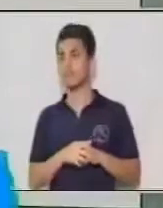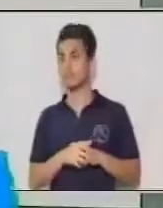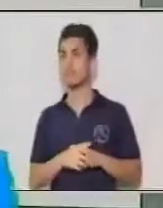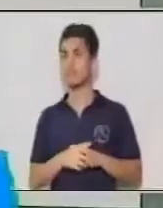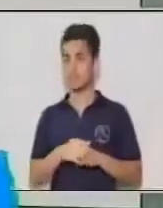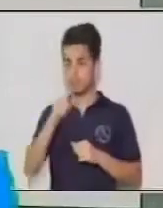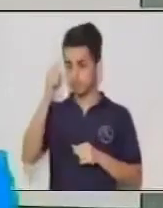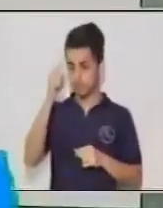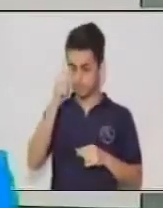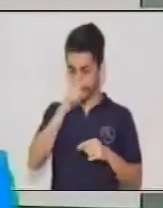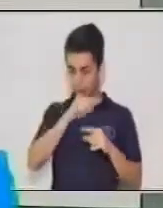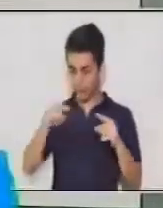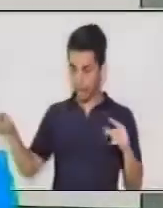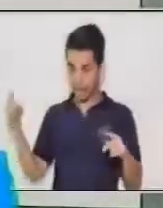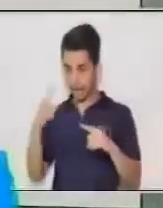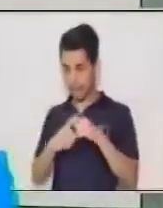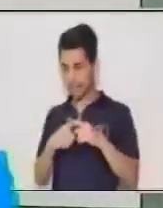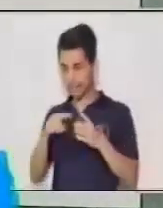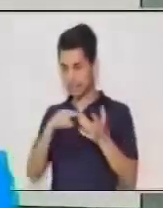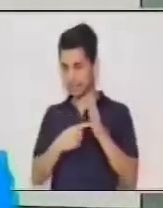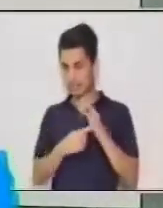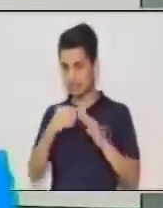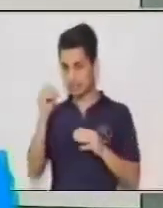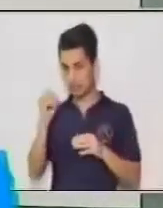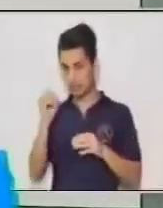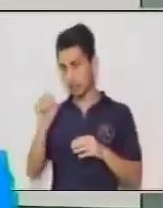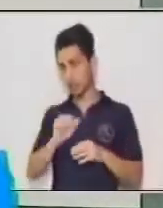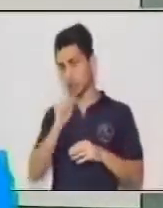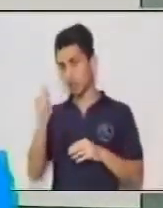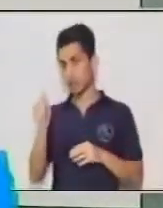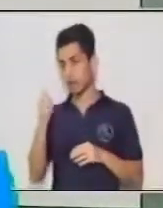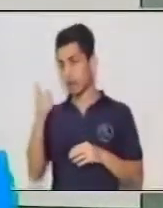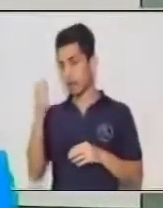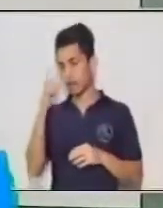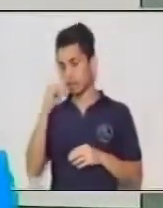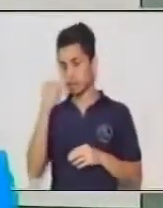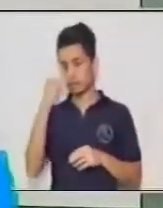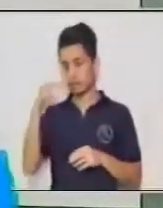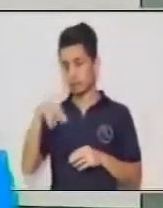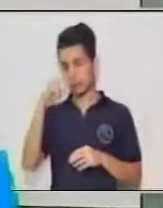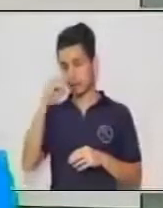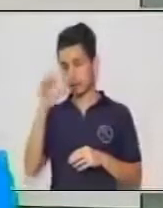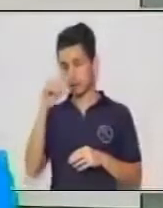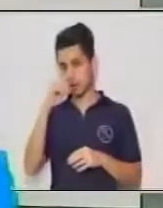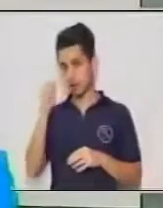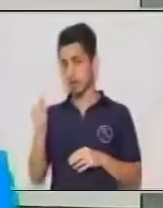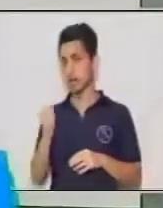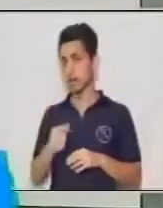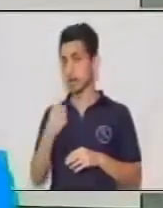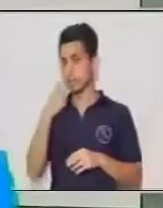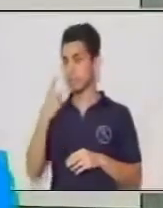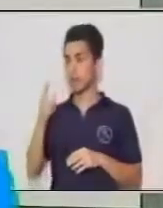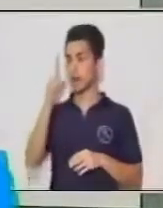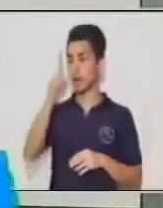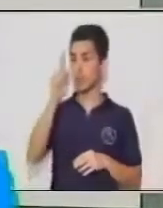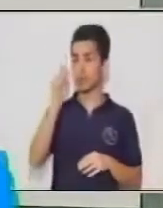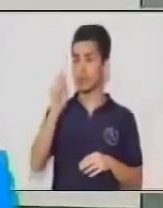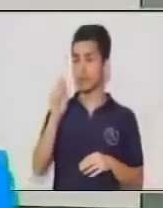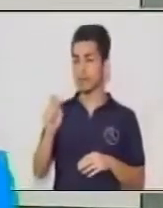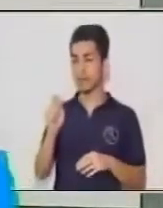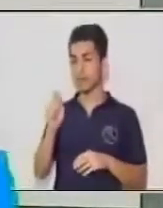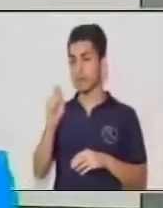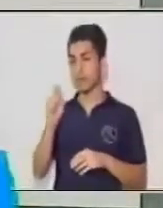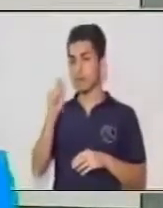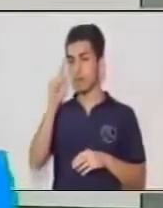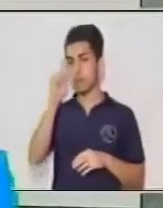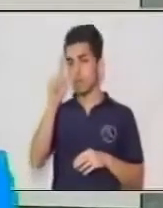vale 0, es la otra asíntota. Entonces quiere decir que 1 dividido X nunca va